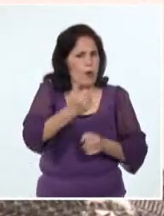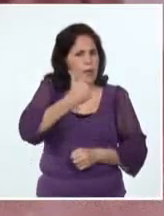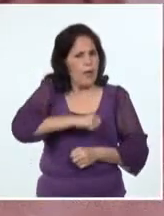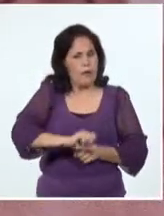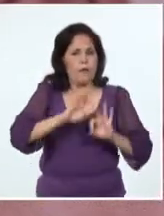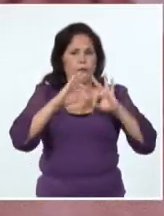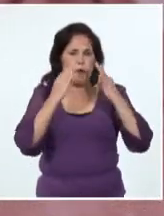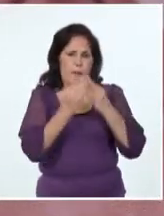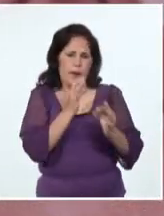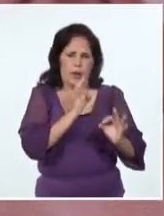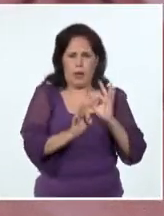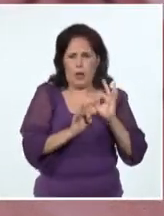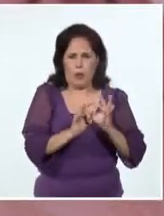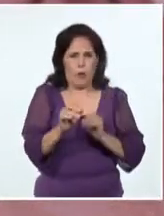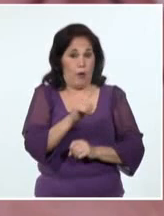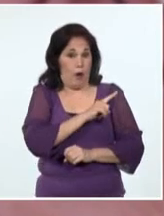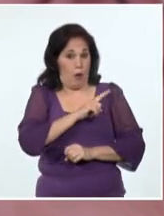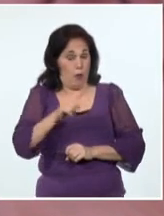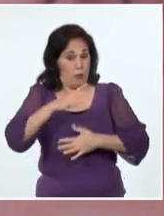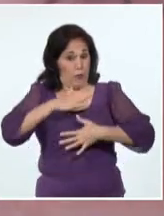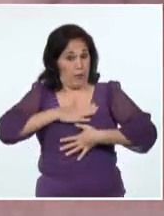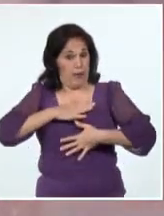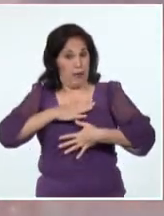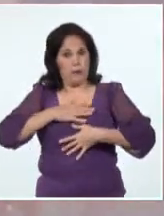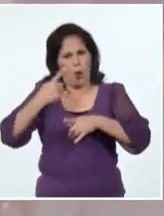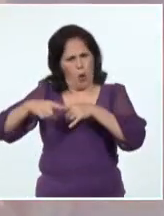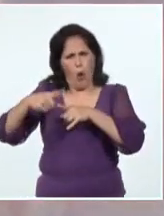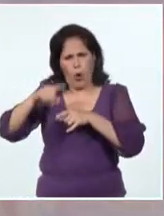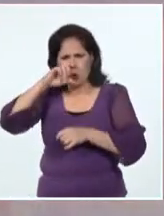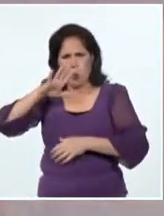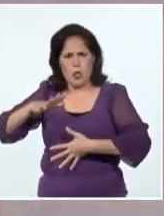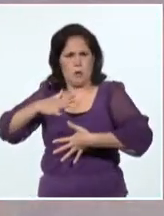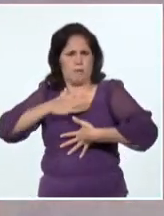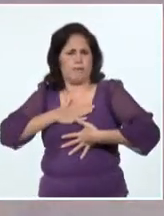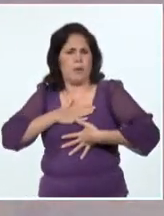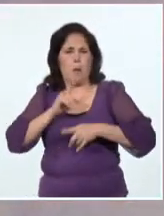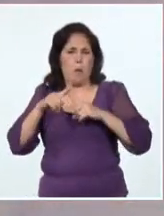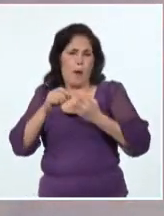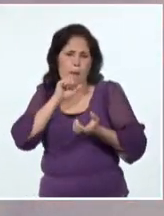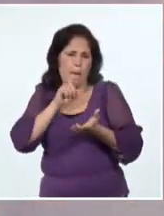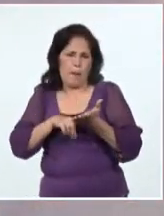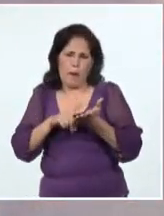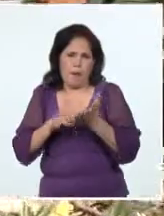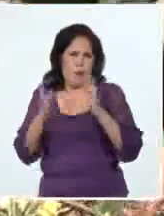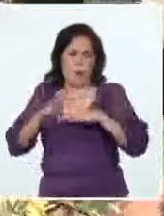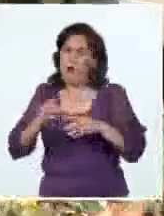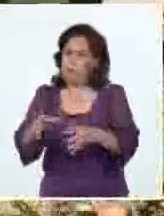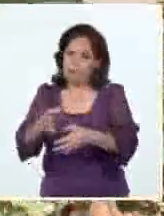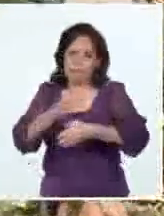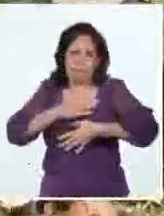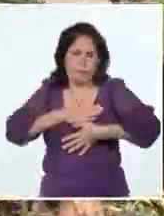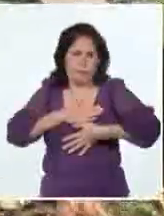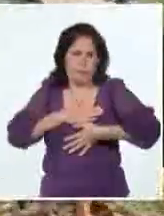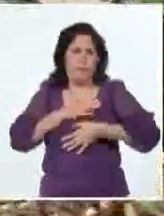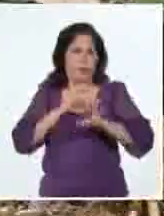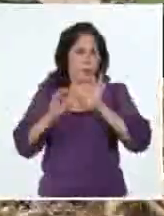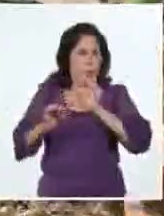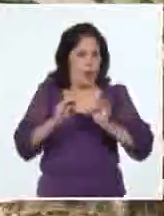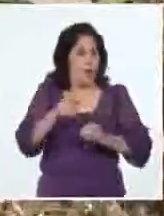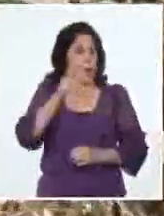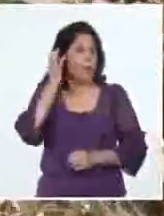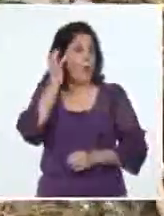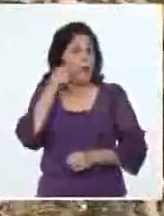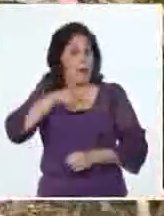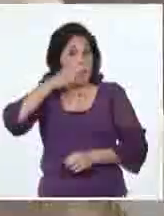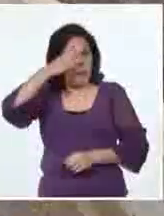la familia. También acogió en su regazo a otros niños a quienes prodigó amor y cuidados. Así son las